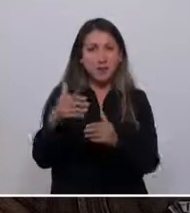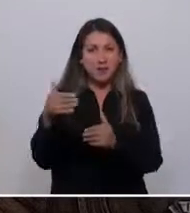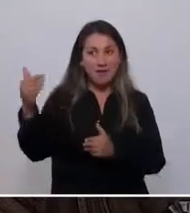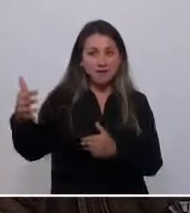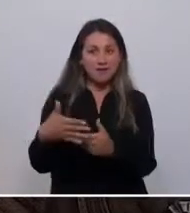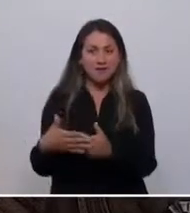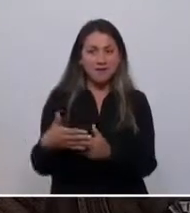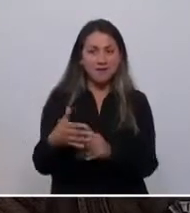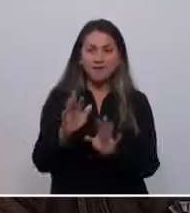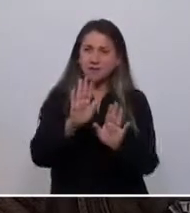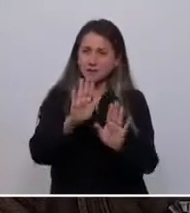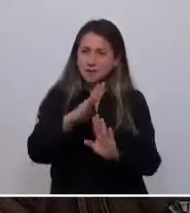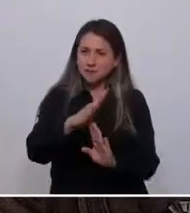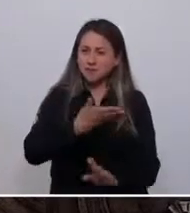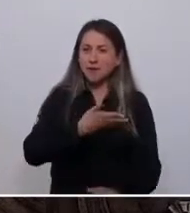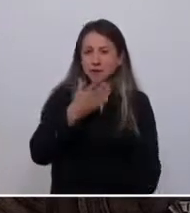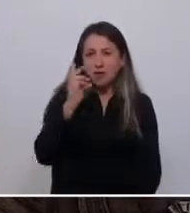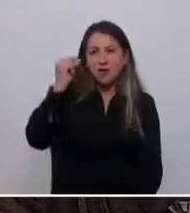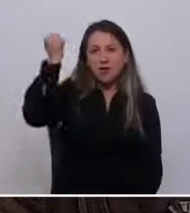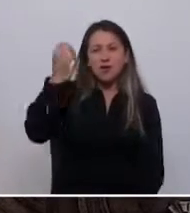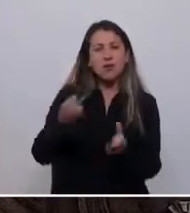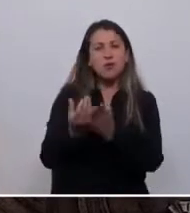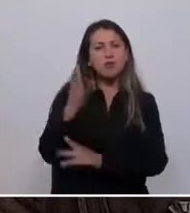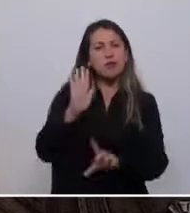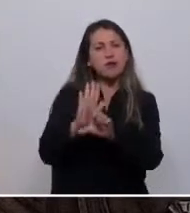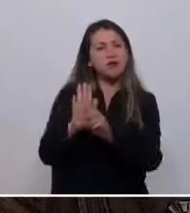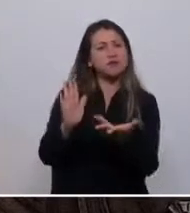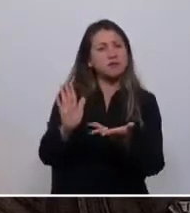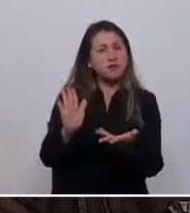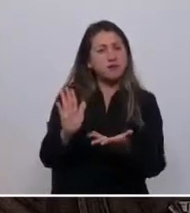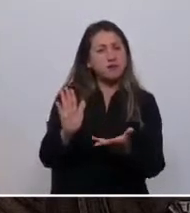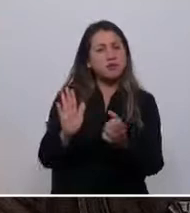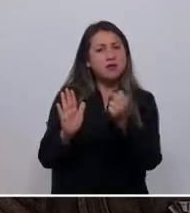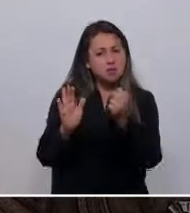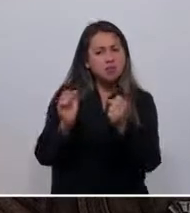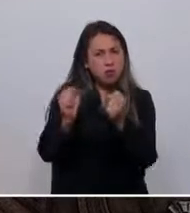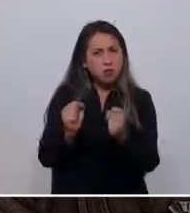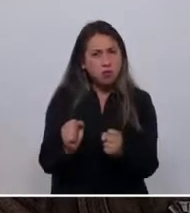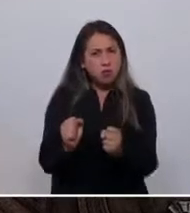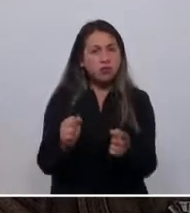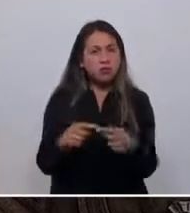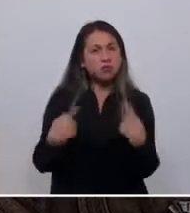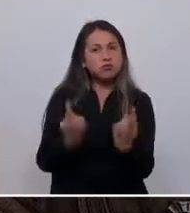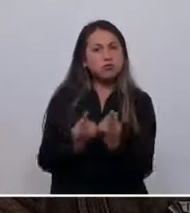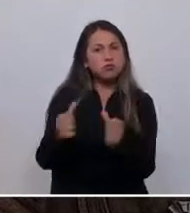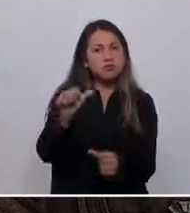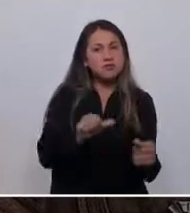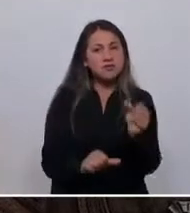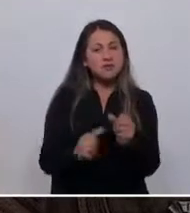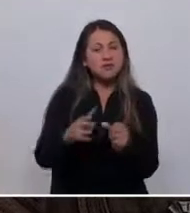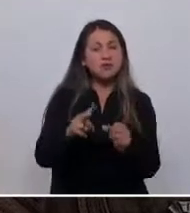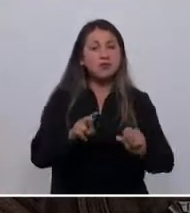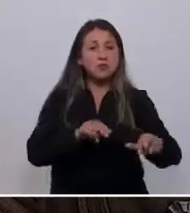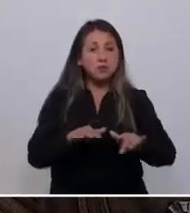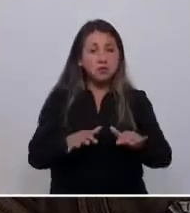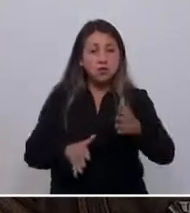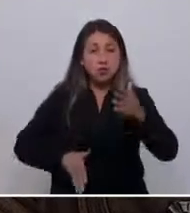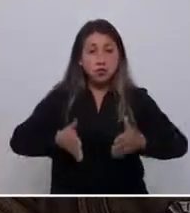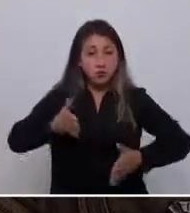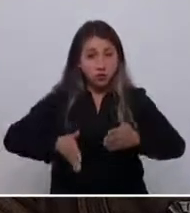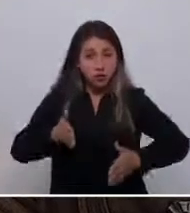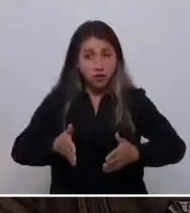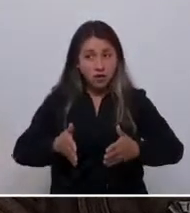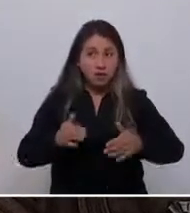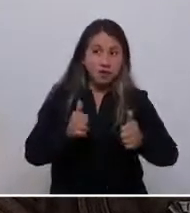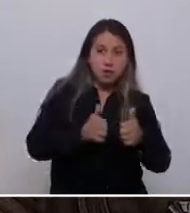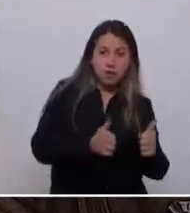pero tengo una pequeña idea de una nueva ley. Podríamos, de alguna forma, para las ciencias de computación o robótica, bueno,